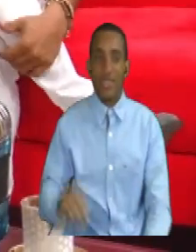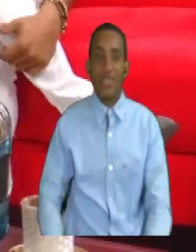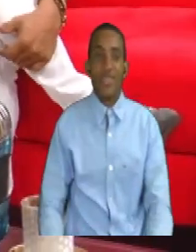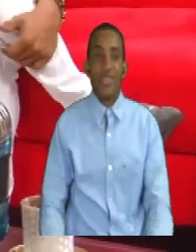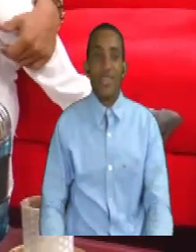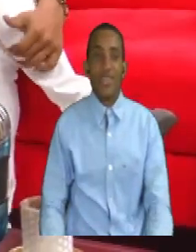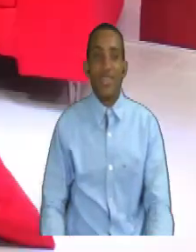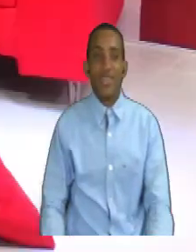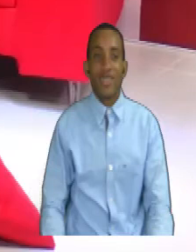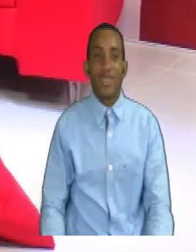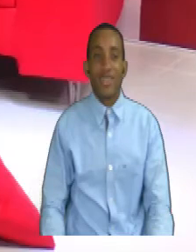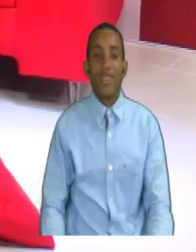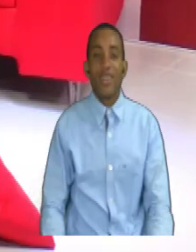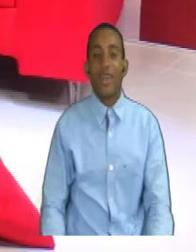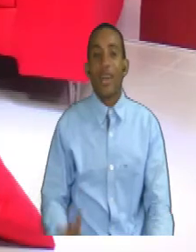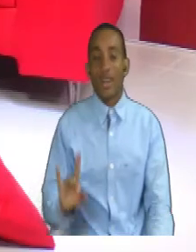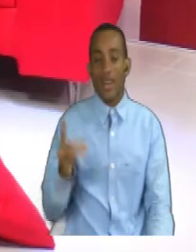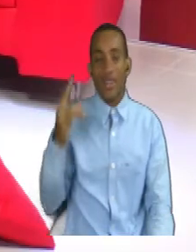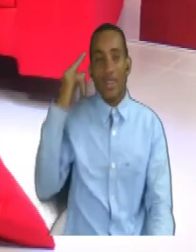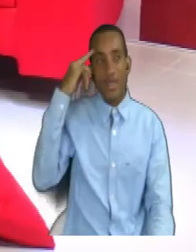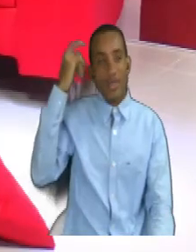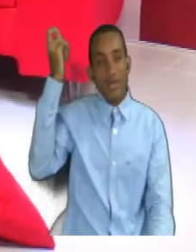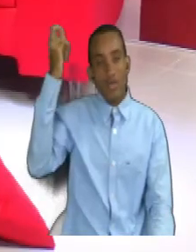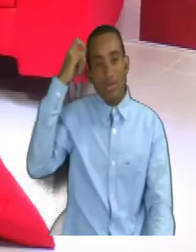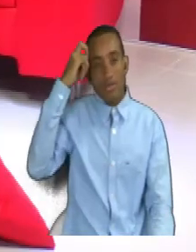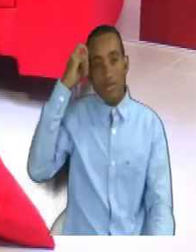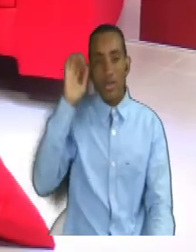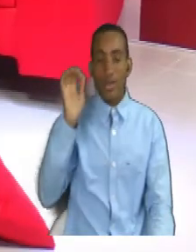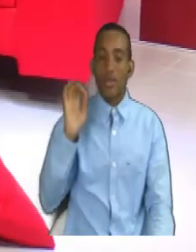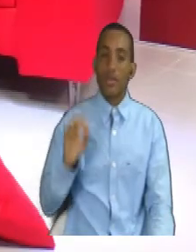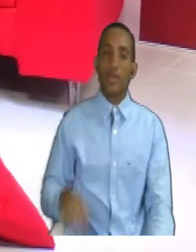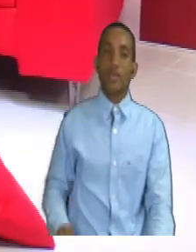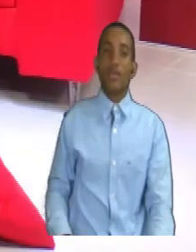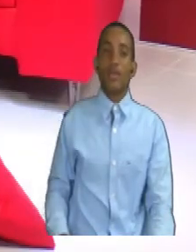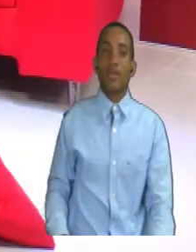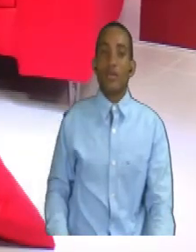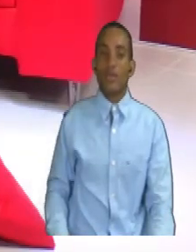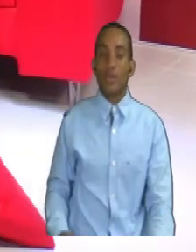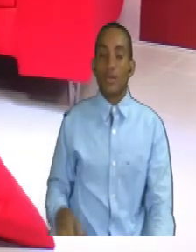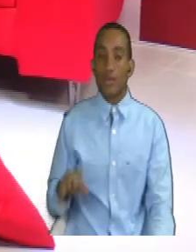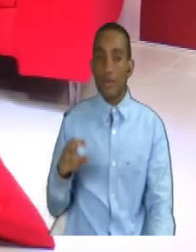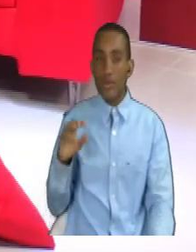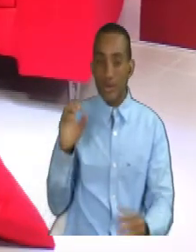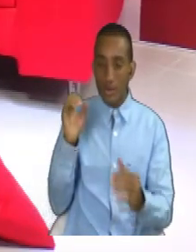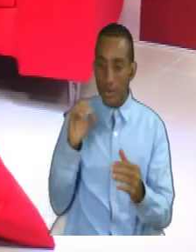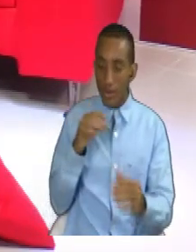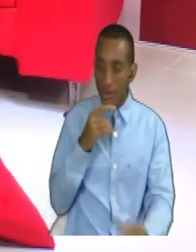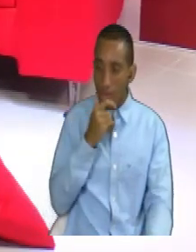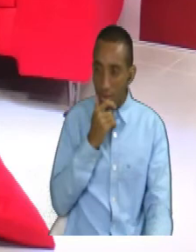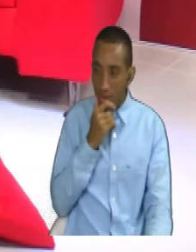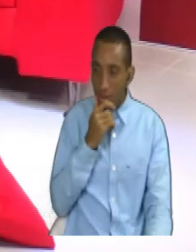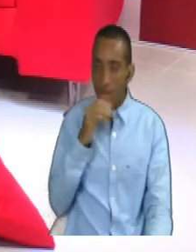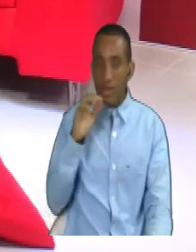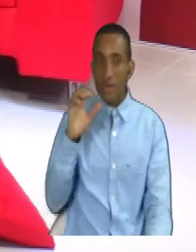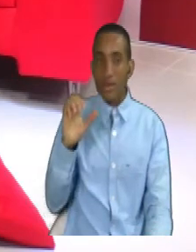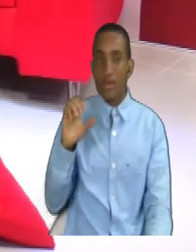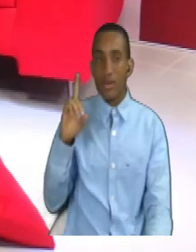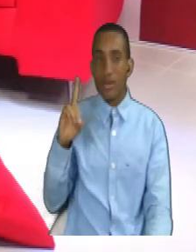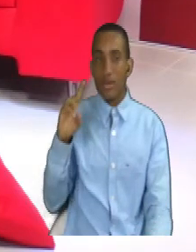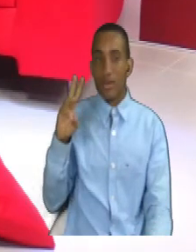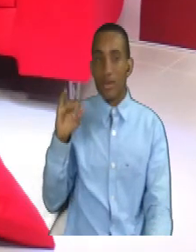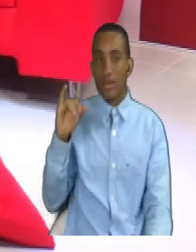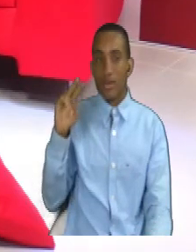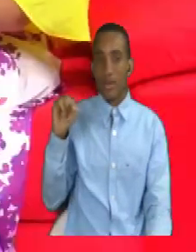A mí se me quedó algo muy grabado y es que cada vez que yo veía una publicación de Kiara dedicada a Edwin, ella le decía el de